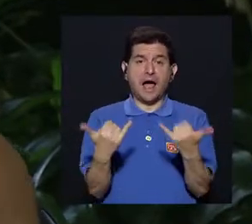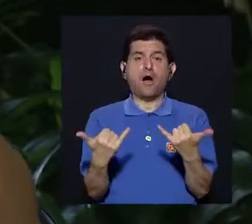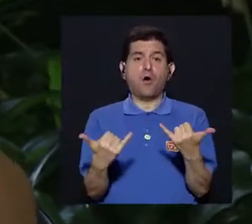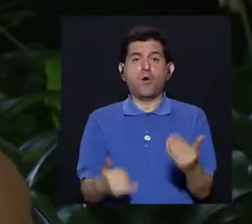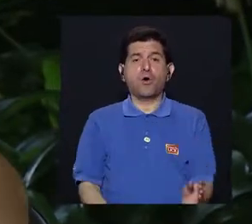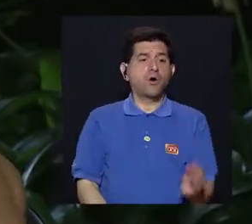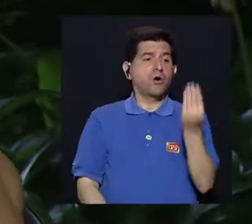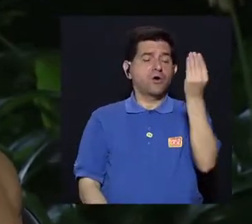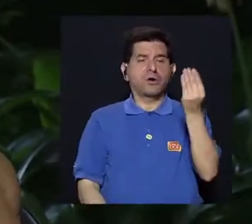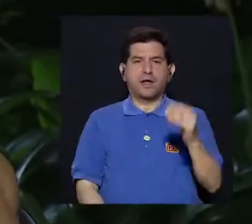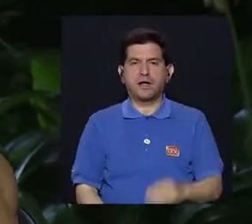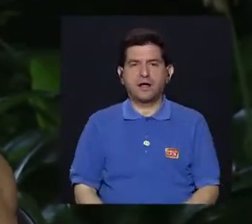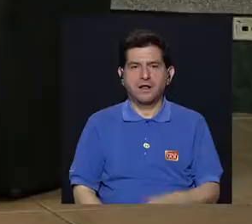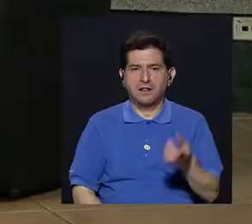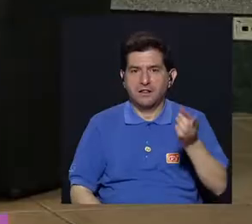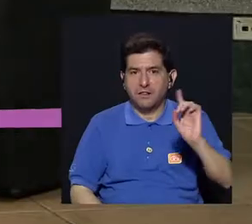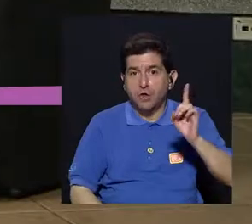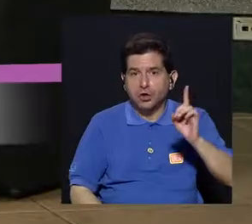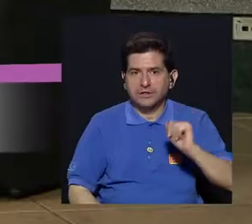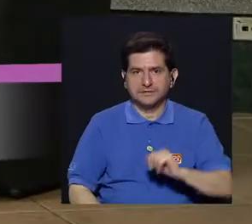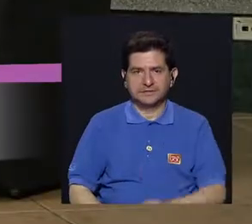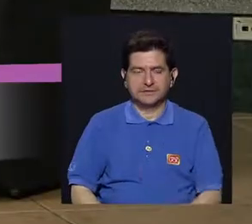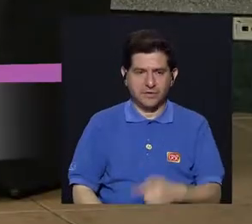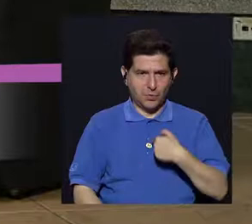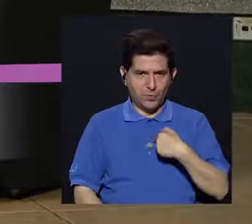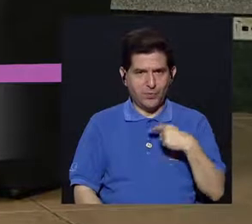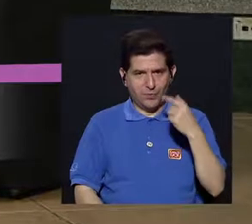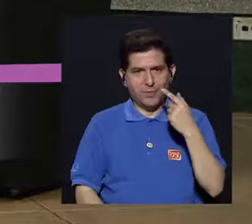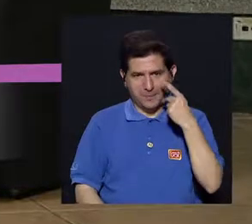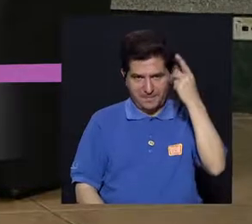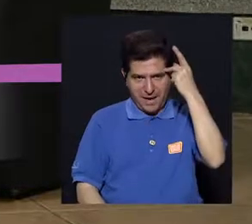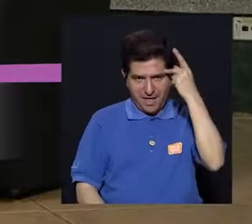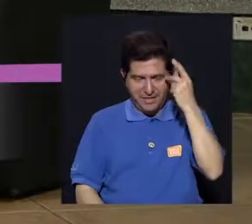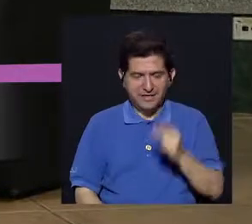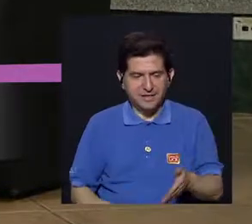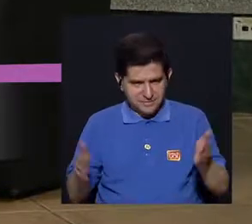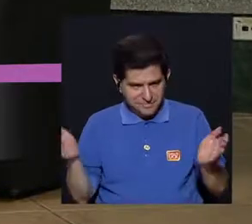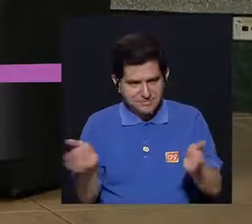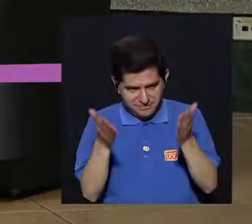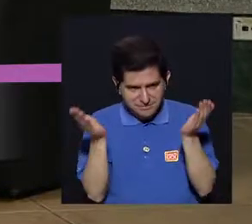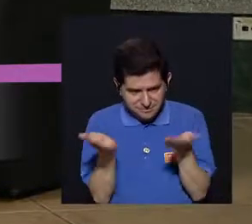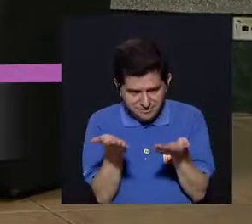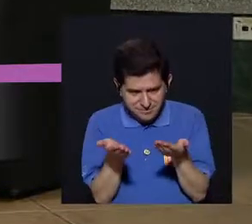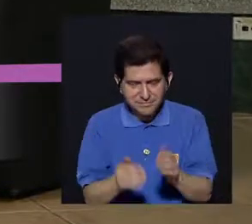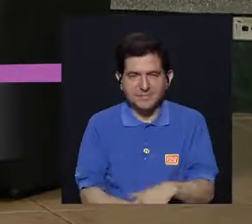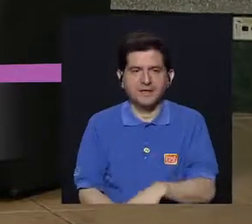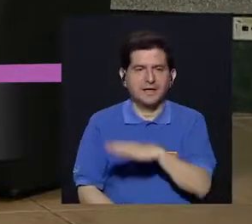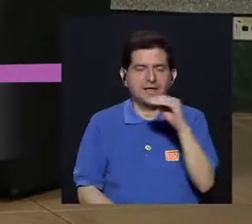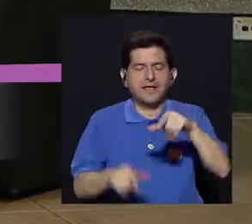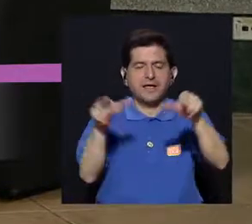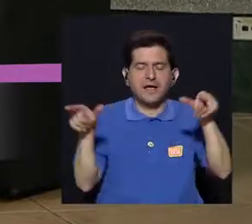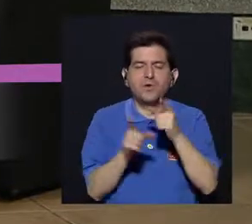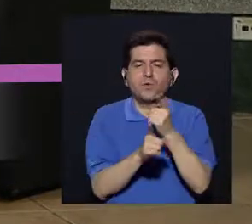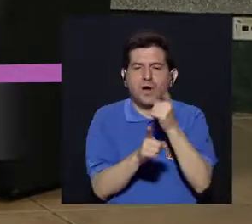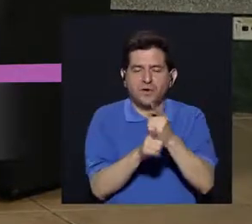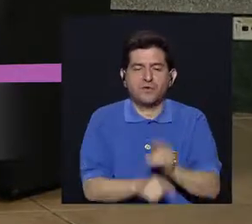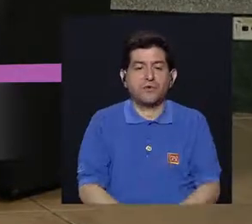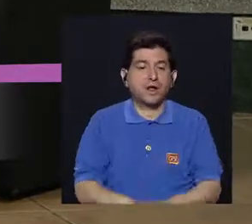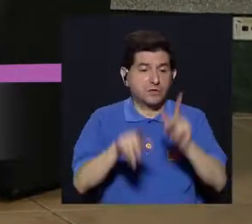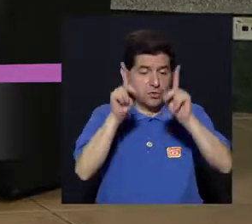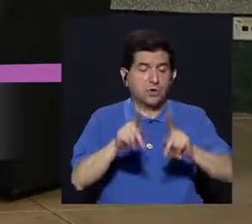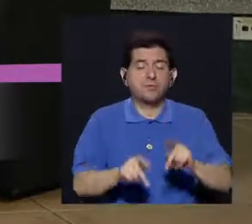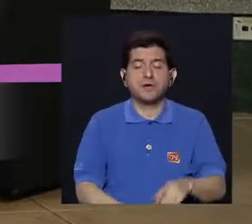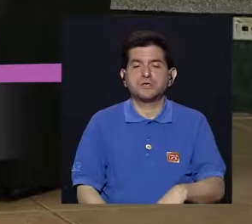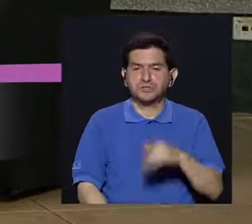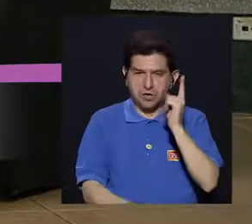hacerlo. ¿Por dónde debe comenzar? Yo creo que uno como padre pues tiene que estimularlos y buscar el lugar adecuado, buscar la